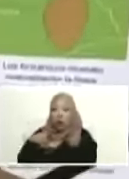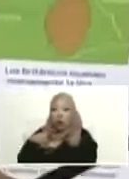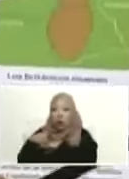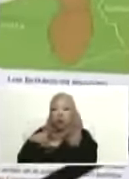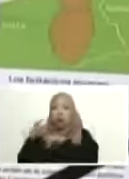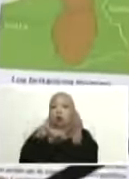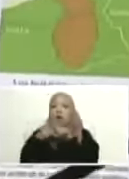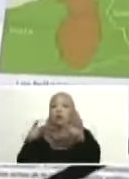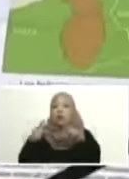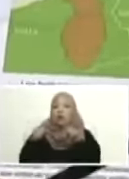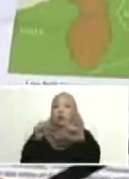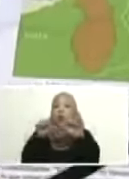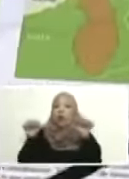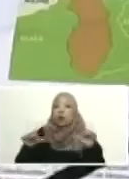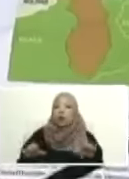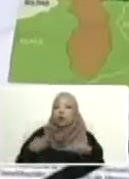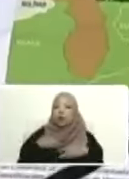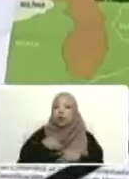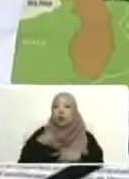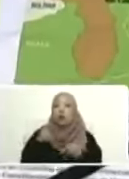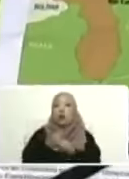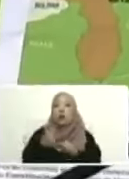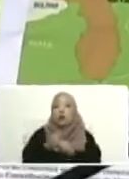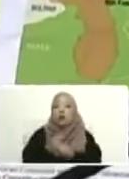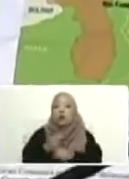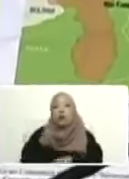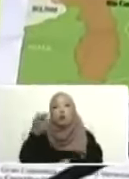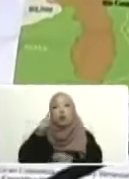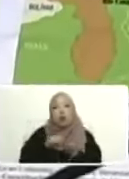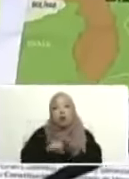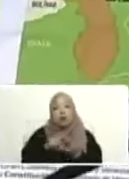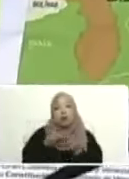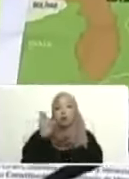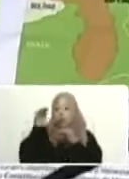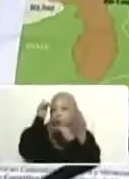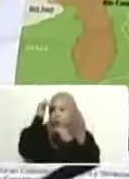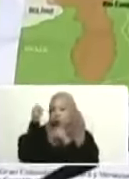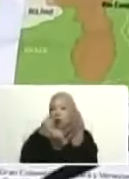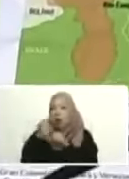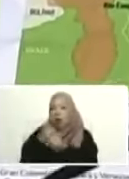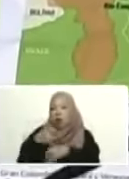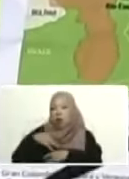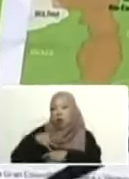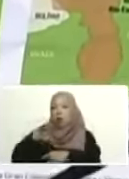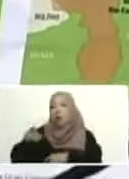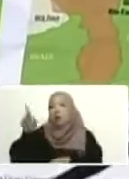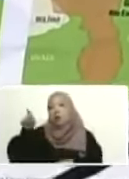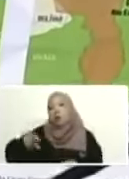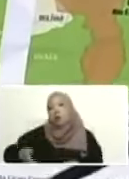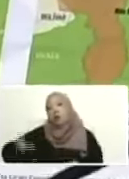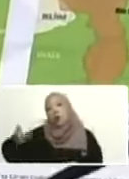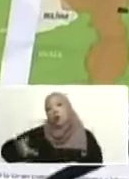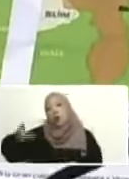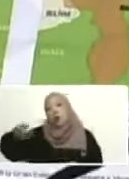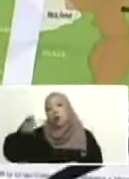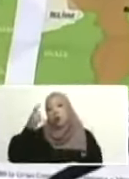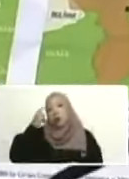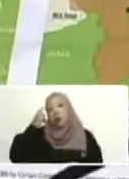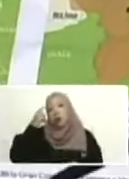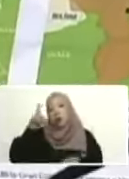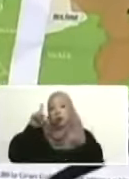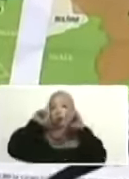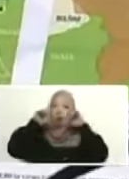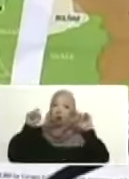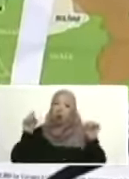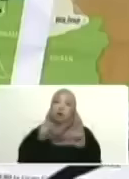Pero el primer mapa es el que me interesa en este momento, Cilia. Yo sé que a ti te interesa también, como especialista,